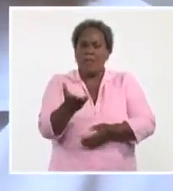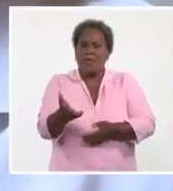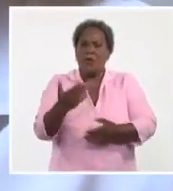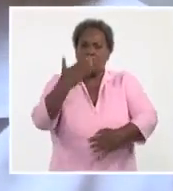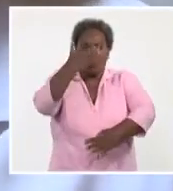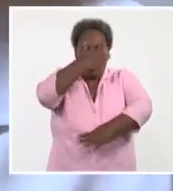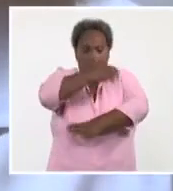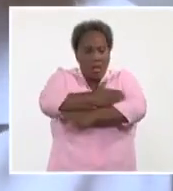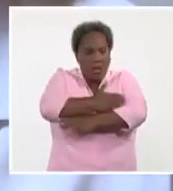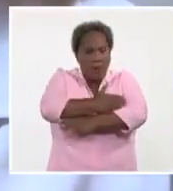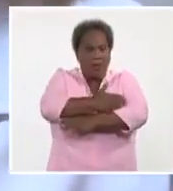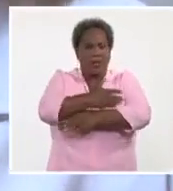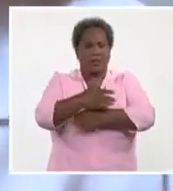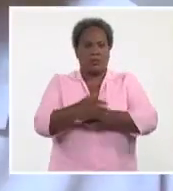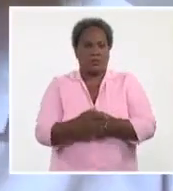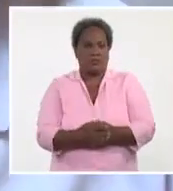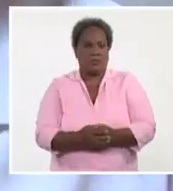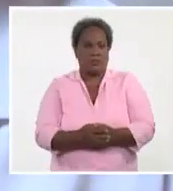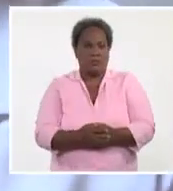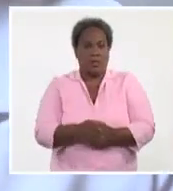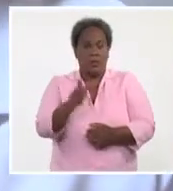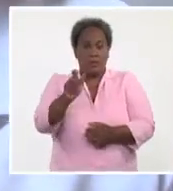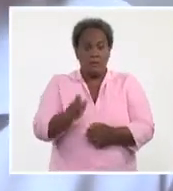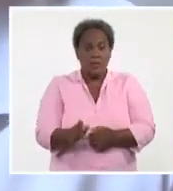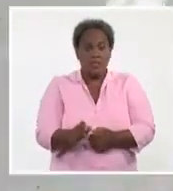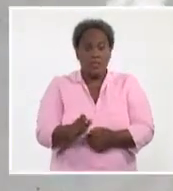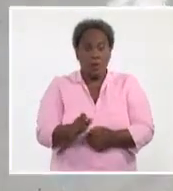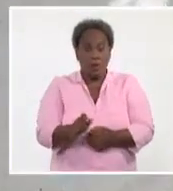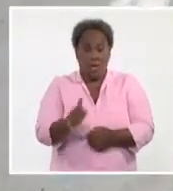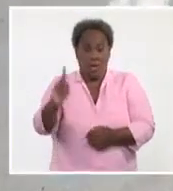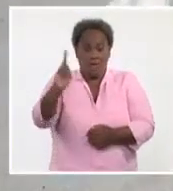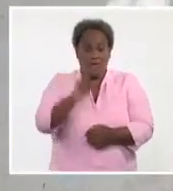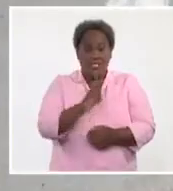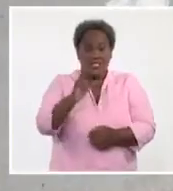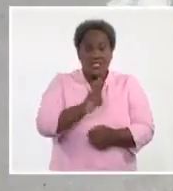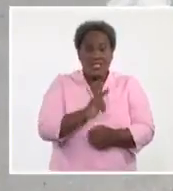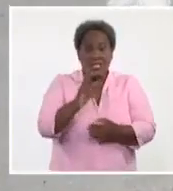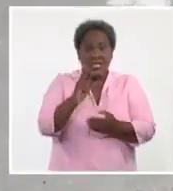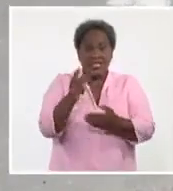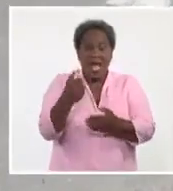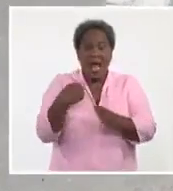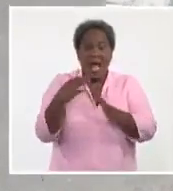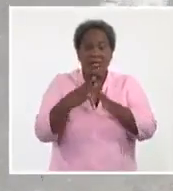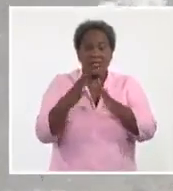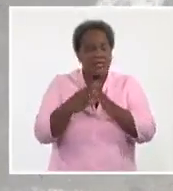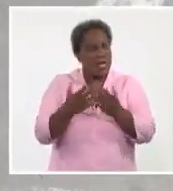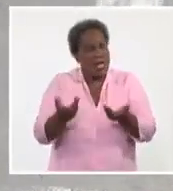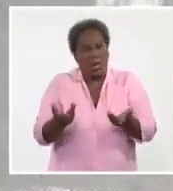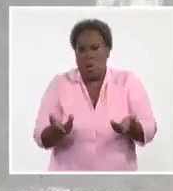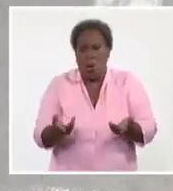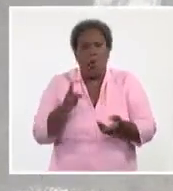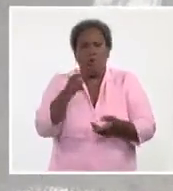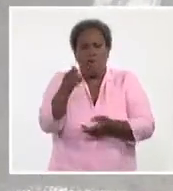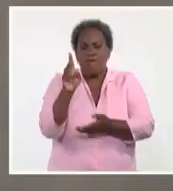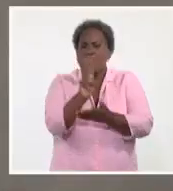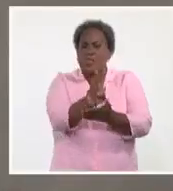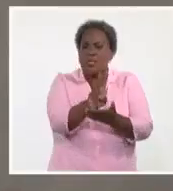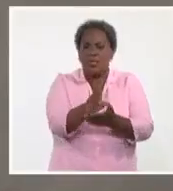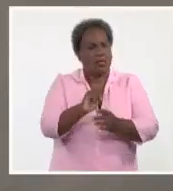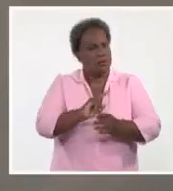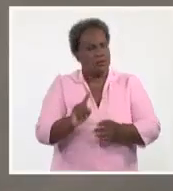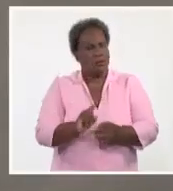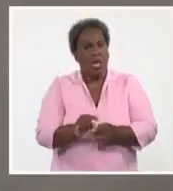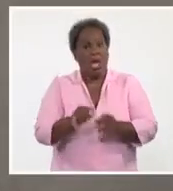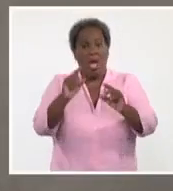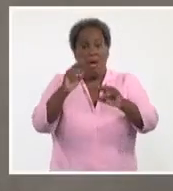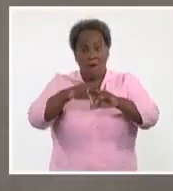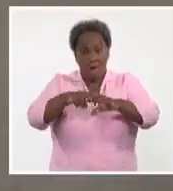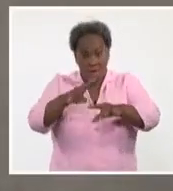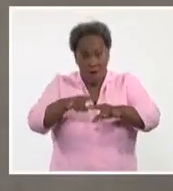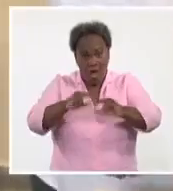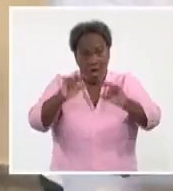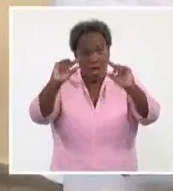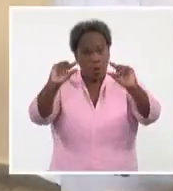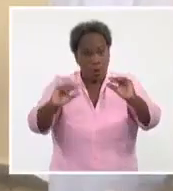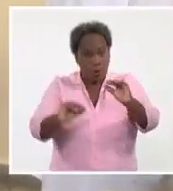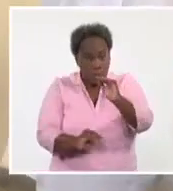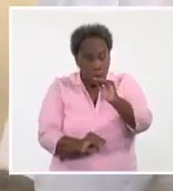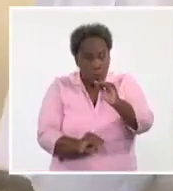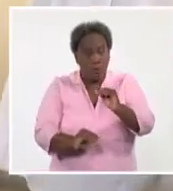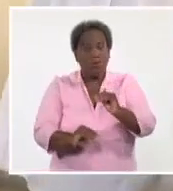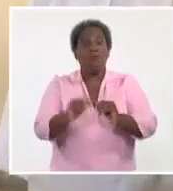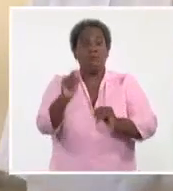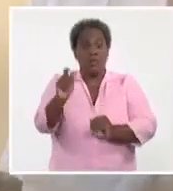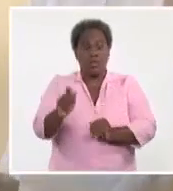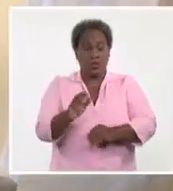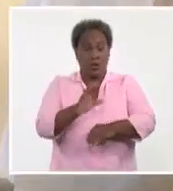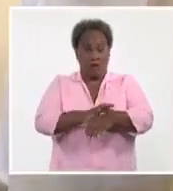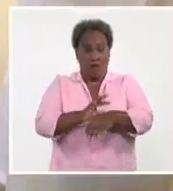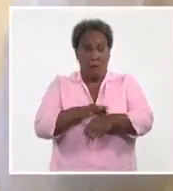y restringir al máximo la salida de cada hogar. Aunque en La Habana ha disminuido el número de casos, todos sus municipios